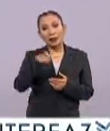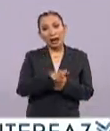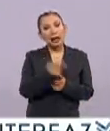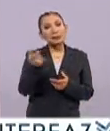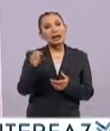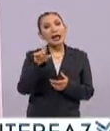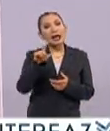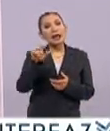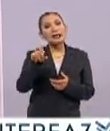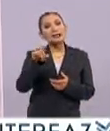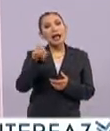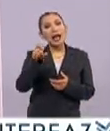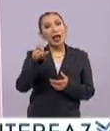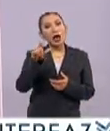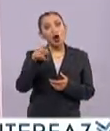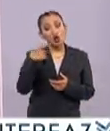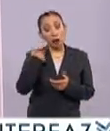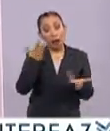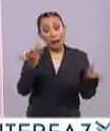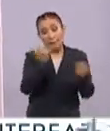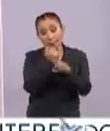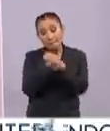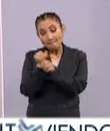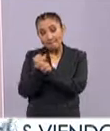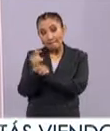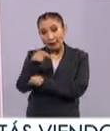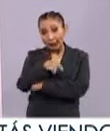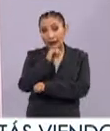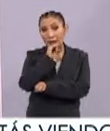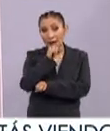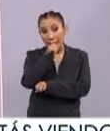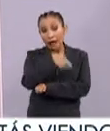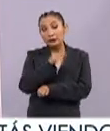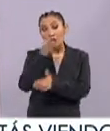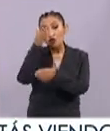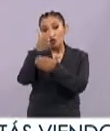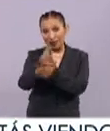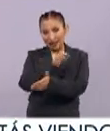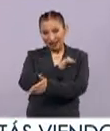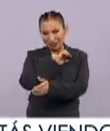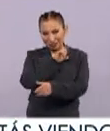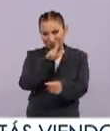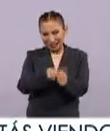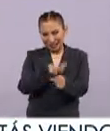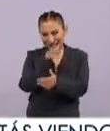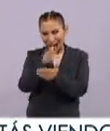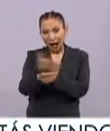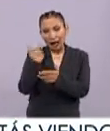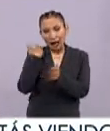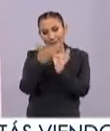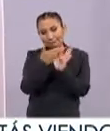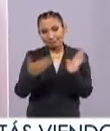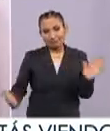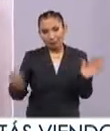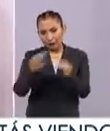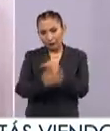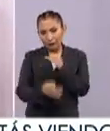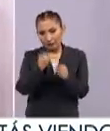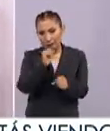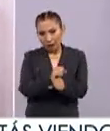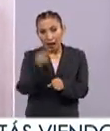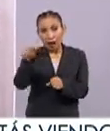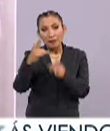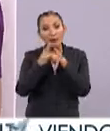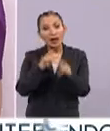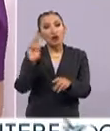México, Elis de León, una de nuestras generadoras de información y quien además fue una de nuestras enviadas especiales durante este fin de semana